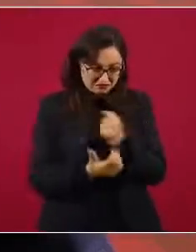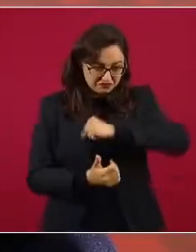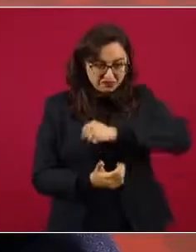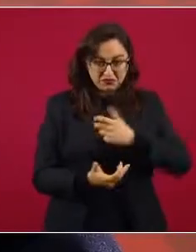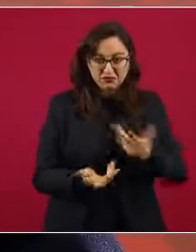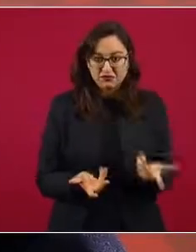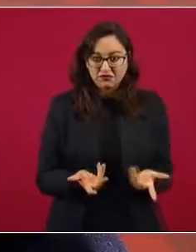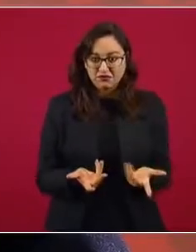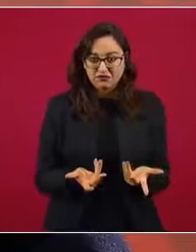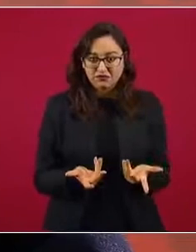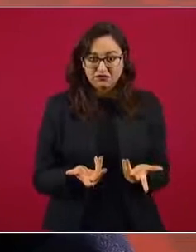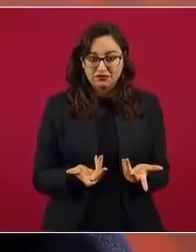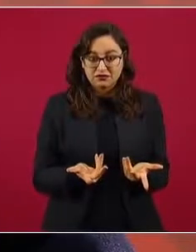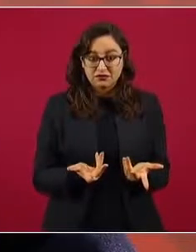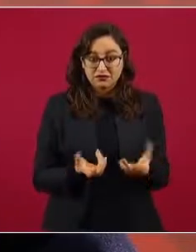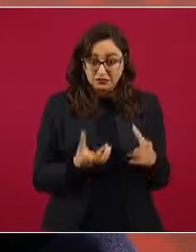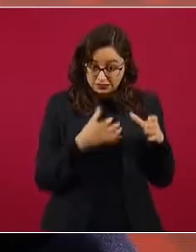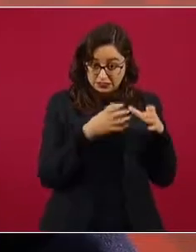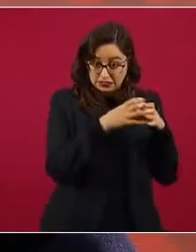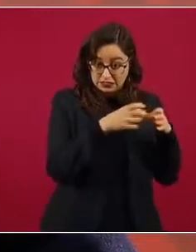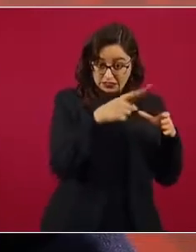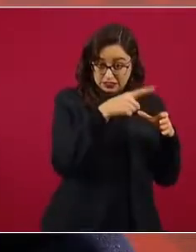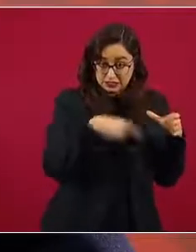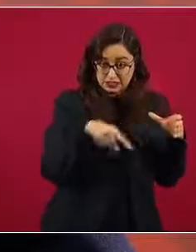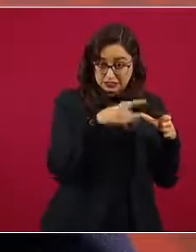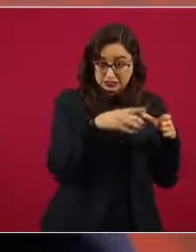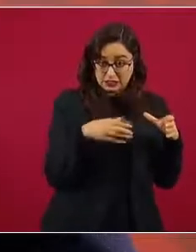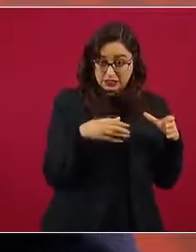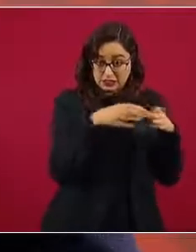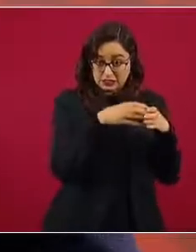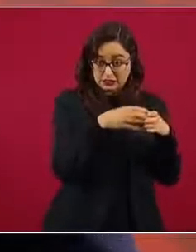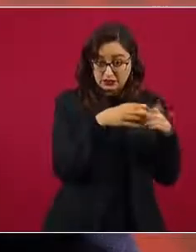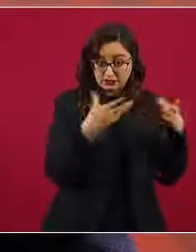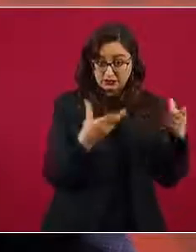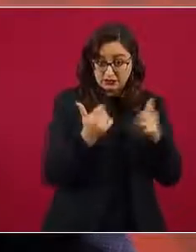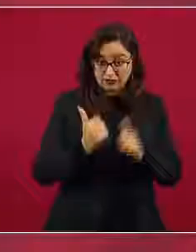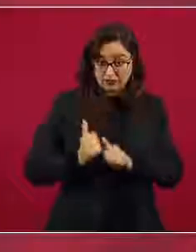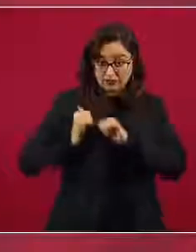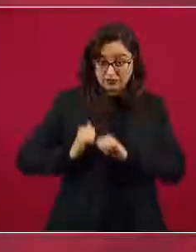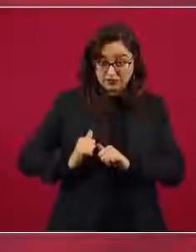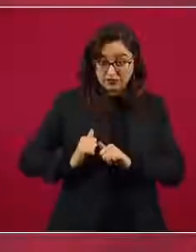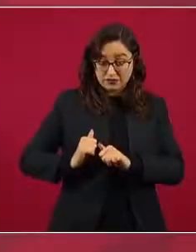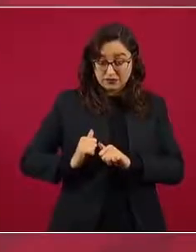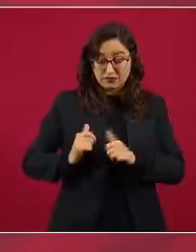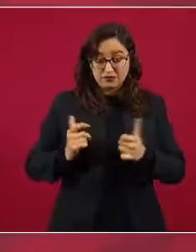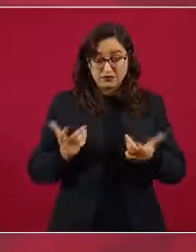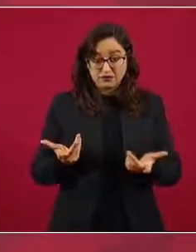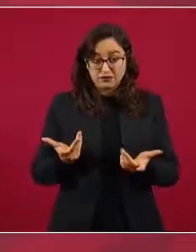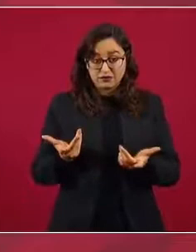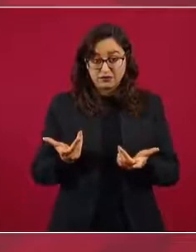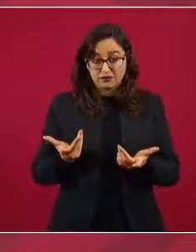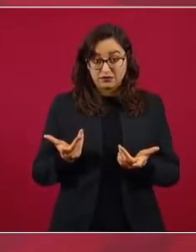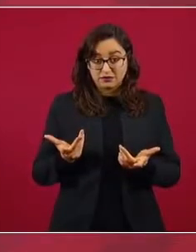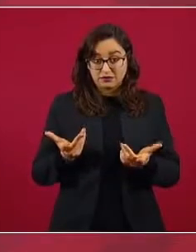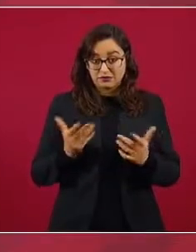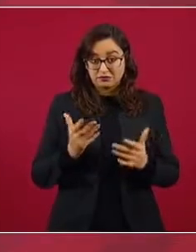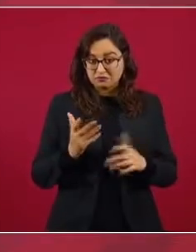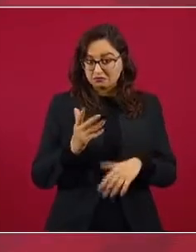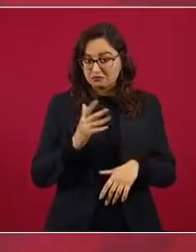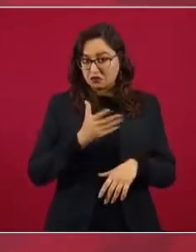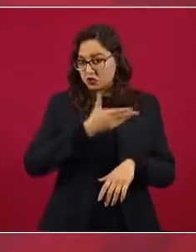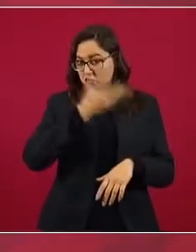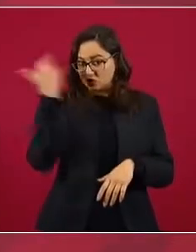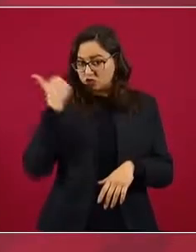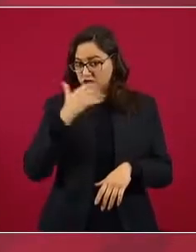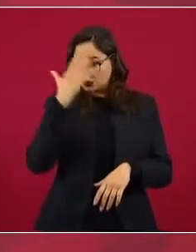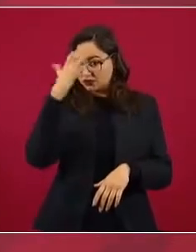esa se haga sin el consentimiento de los de mero arriba.